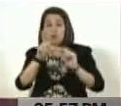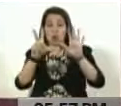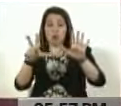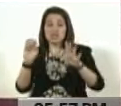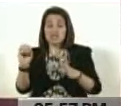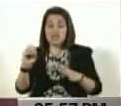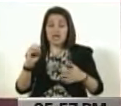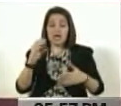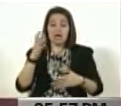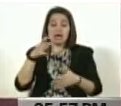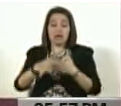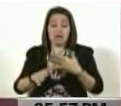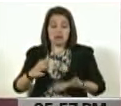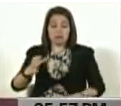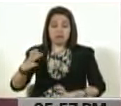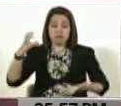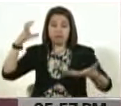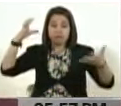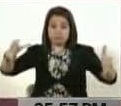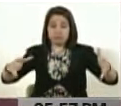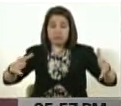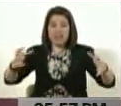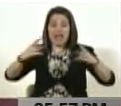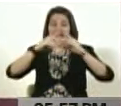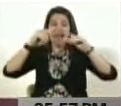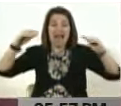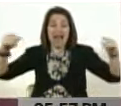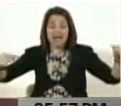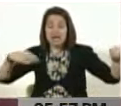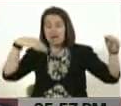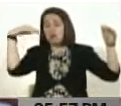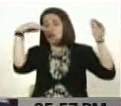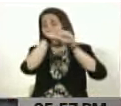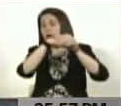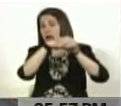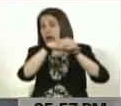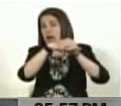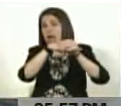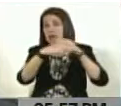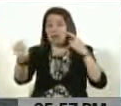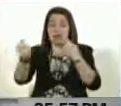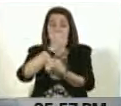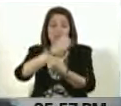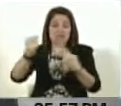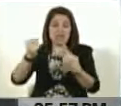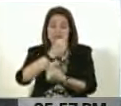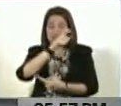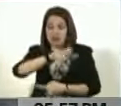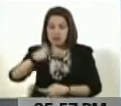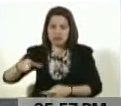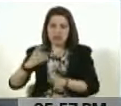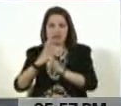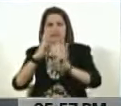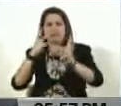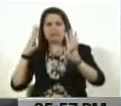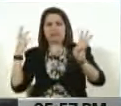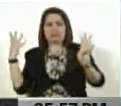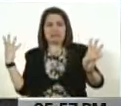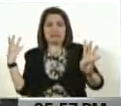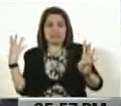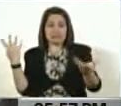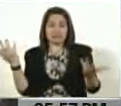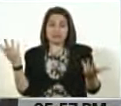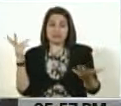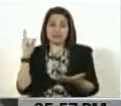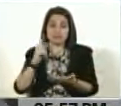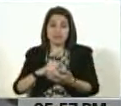280 sacos de harina en el depósito. Acaparado allí. Acaparado, maltrataba a la gente que le iba a comprar allí. Y bueno, nada, como ya